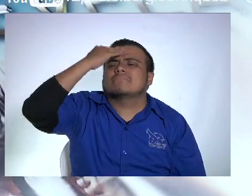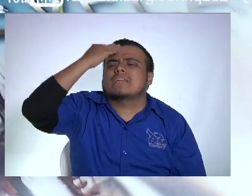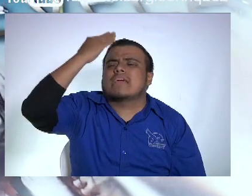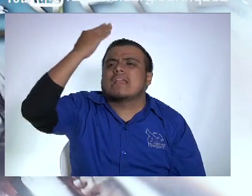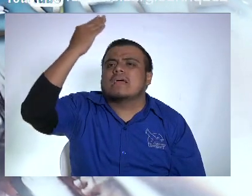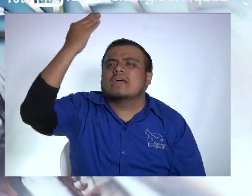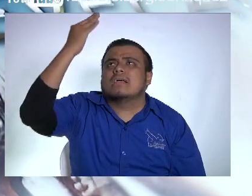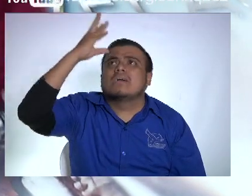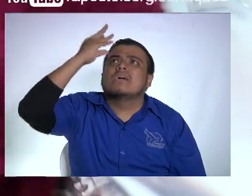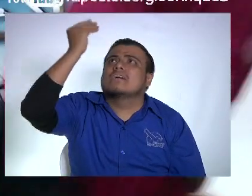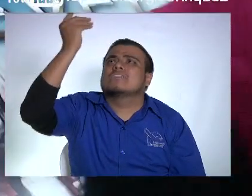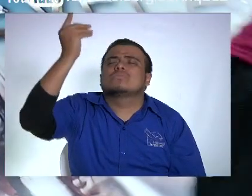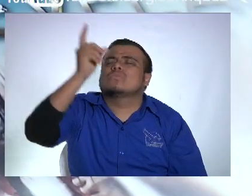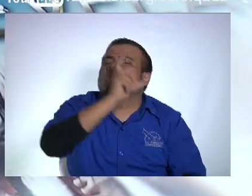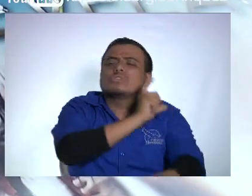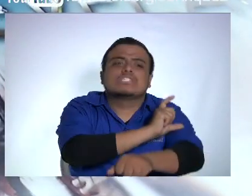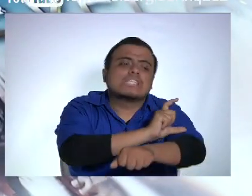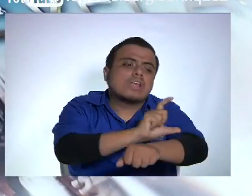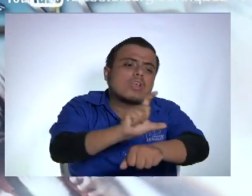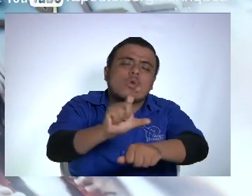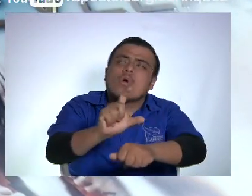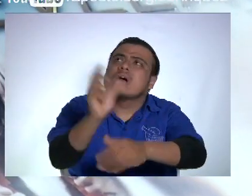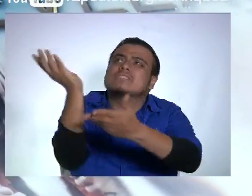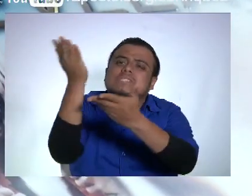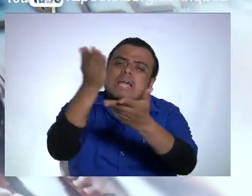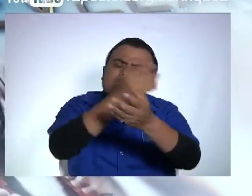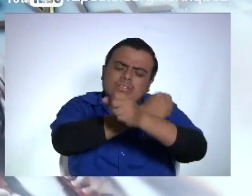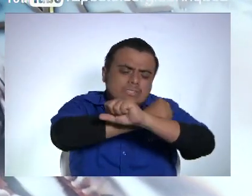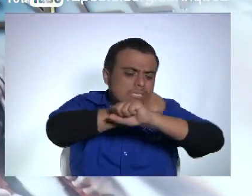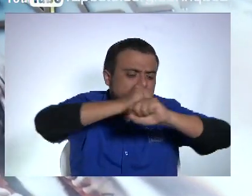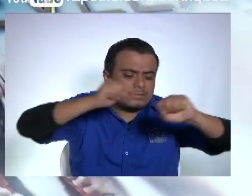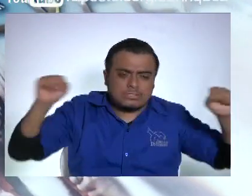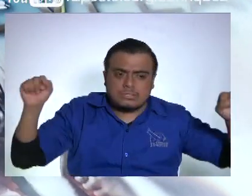Porque sigues salvando gente, sigues salvando gente.